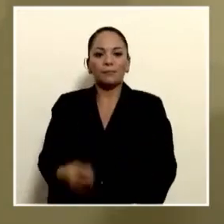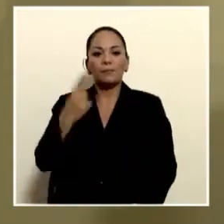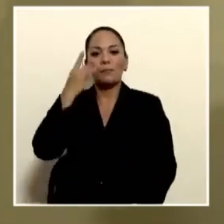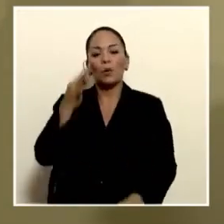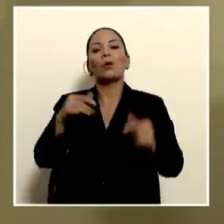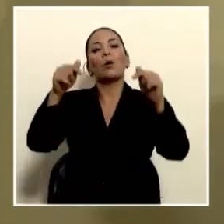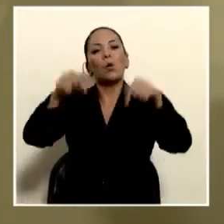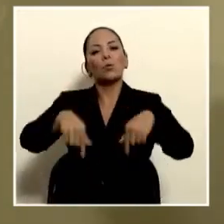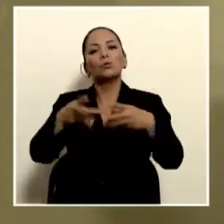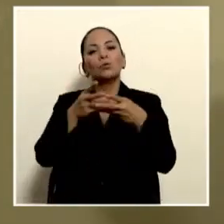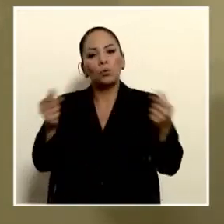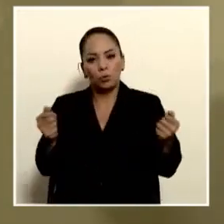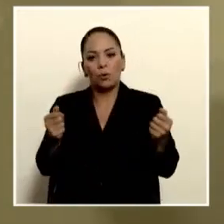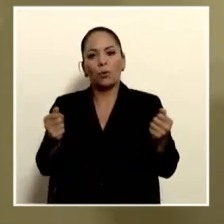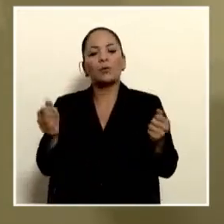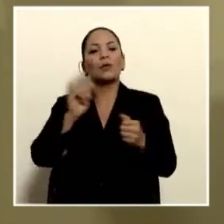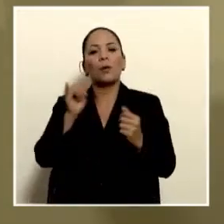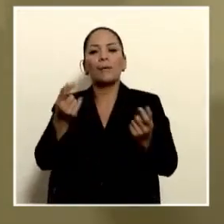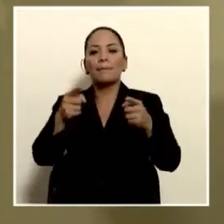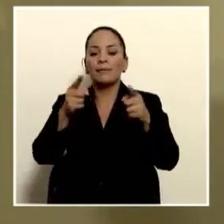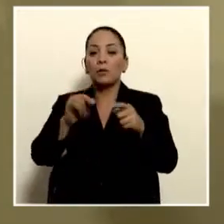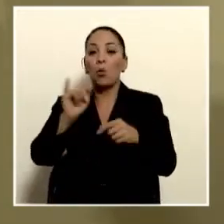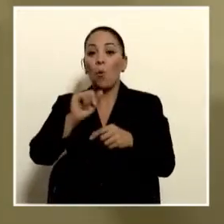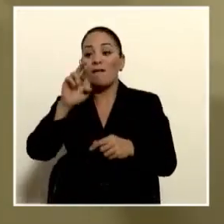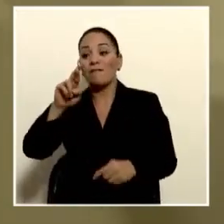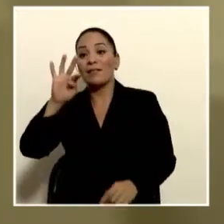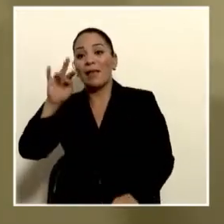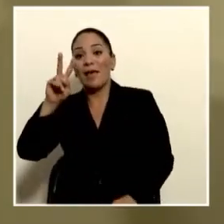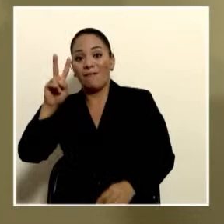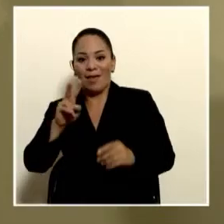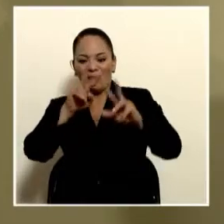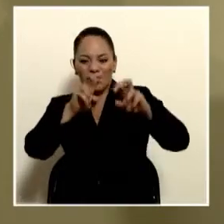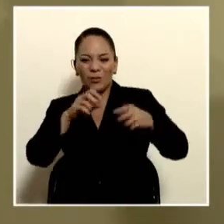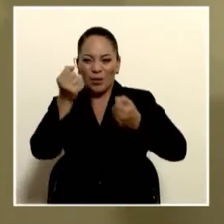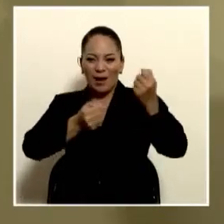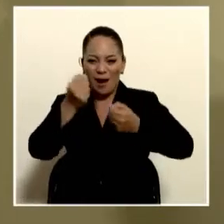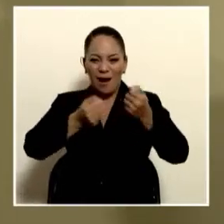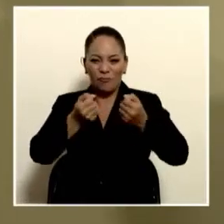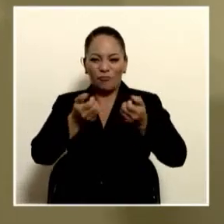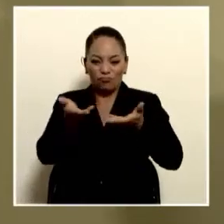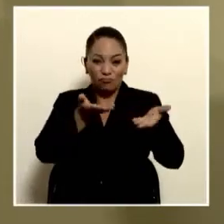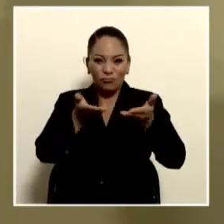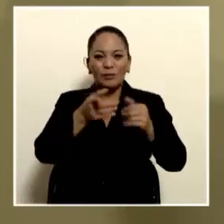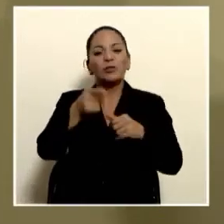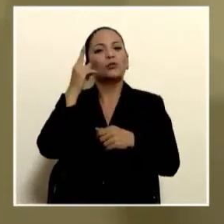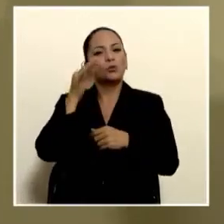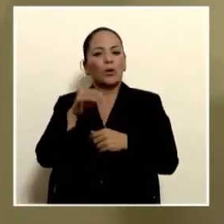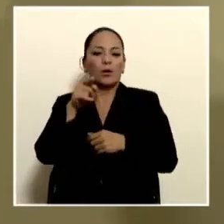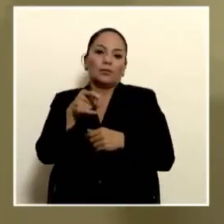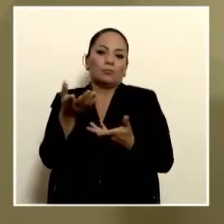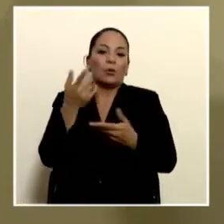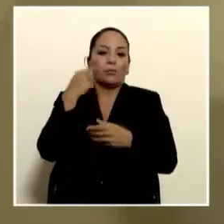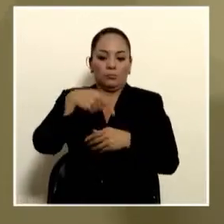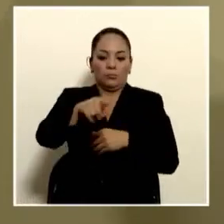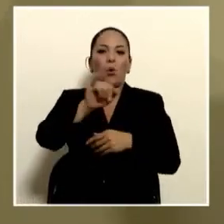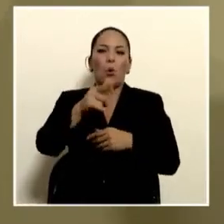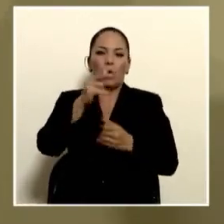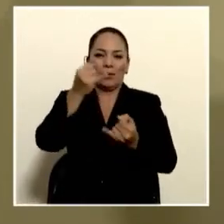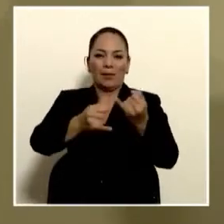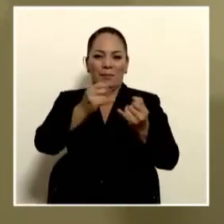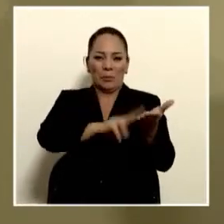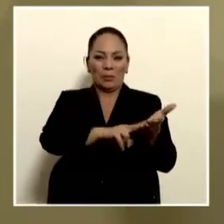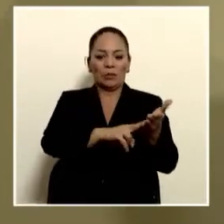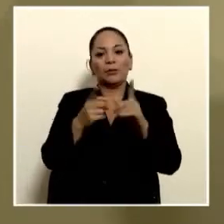hoy la solución, como está pasando igual con RITE, ¿verdad?, que se vence a muy corto plazo la concesión, de ahí no hay otra que mientras se llega a